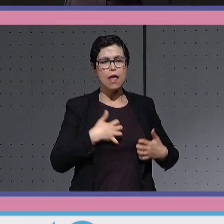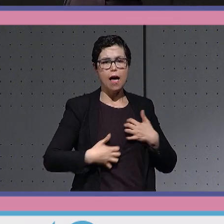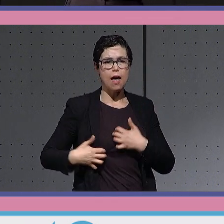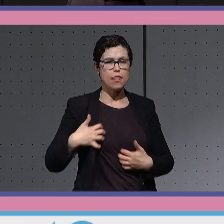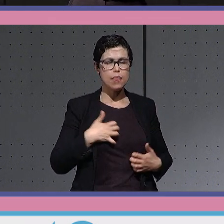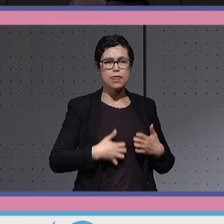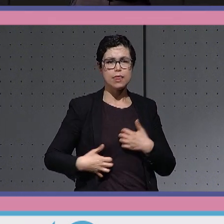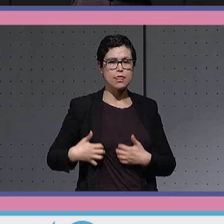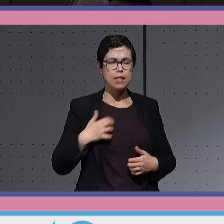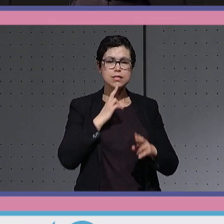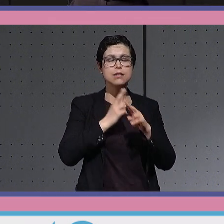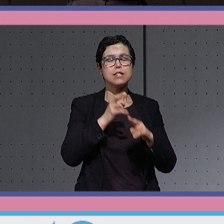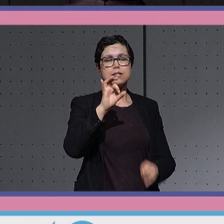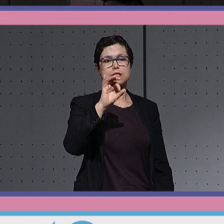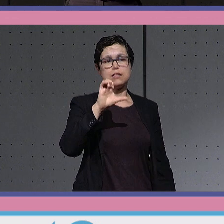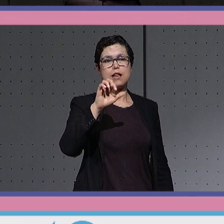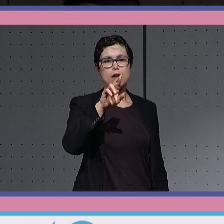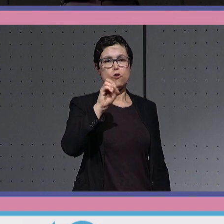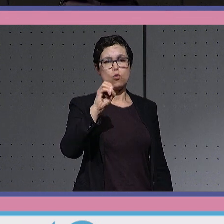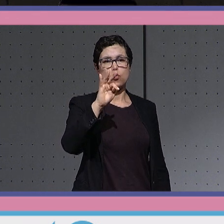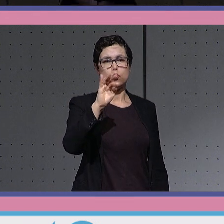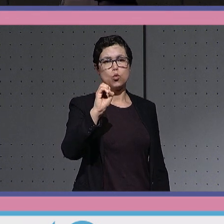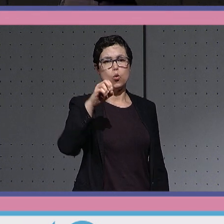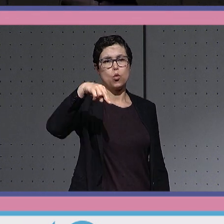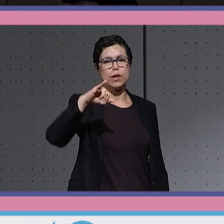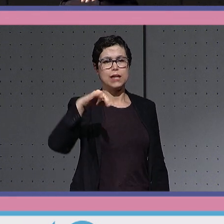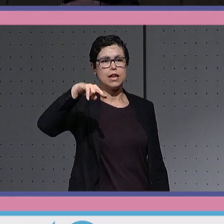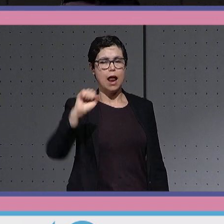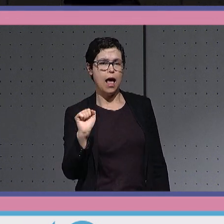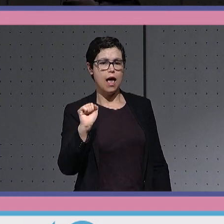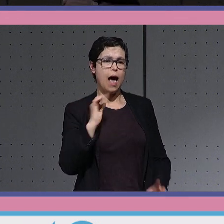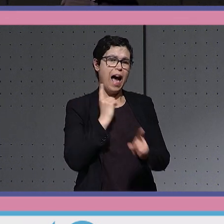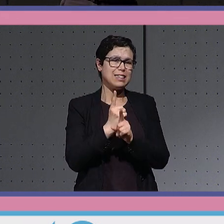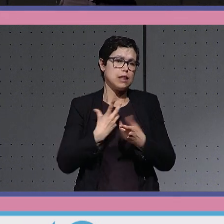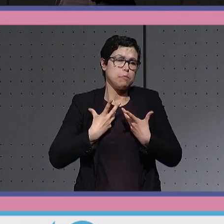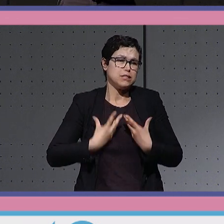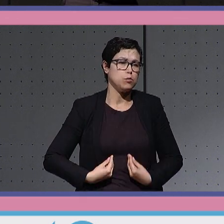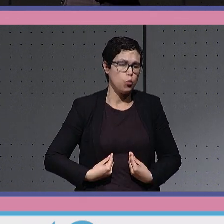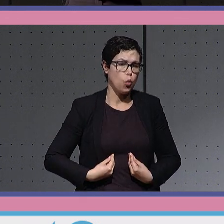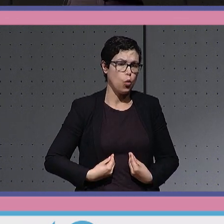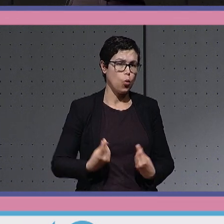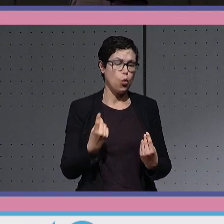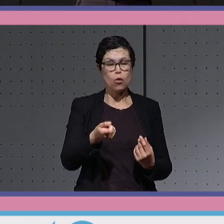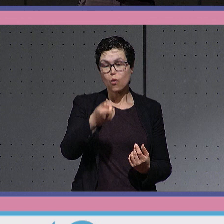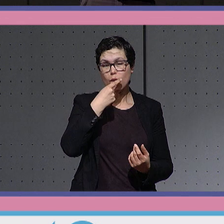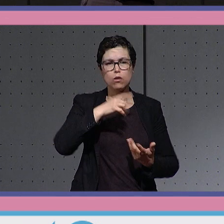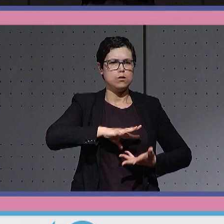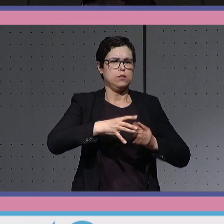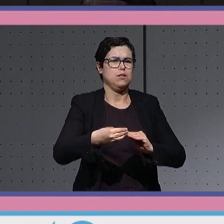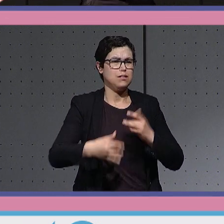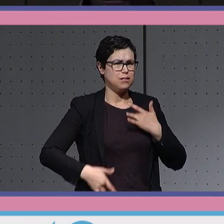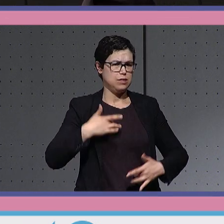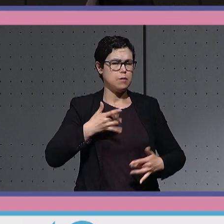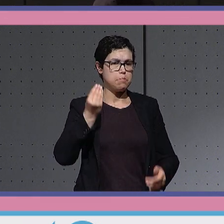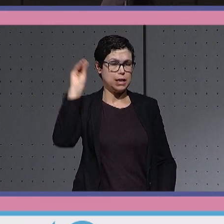de la recaptación de serotonina, un tipo de antidepresivos, los más comunes y los que tienen mejor perfil de efecto y de efecto secundario, de